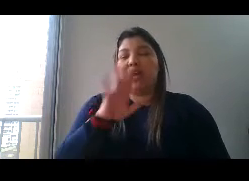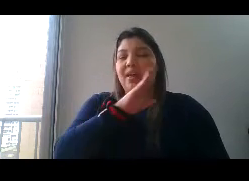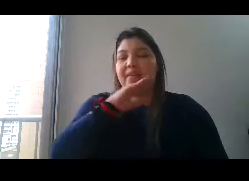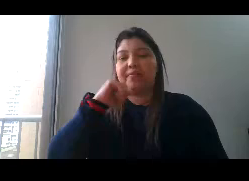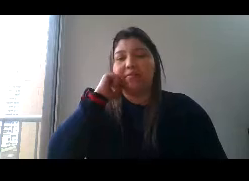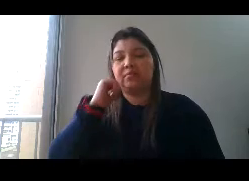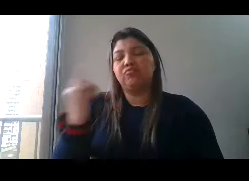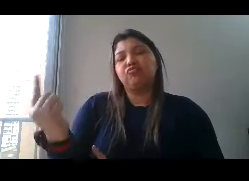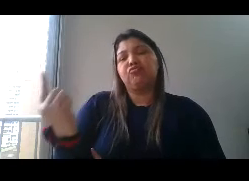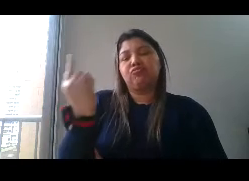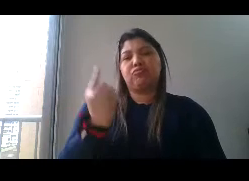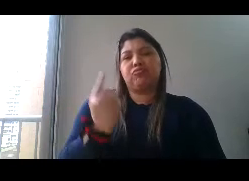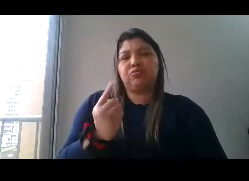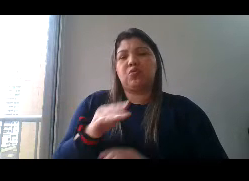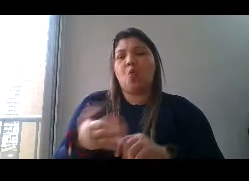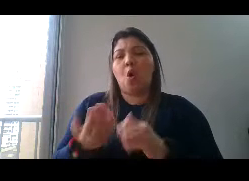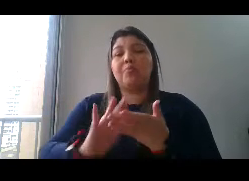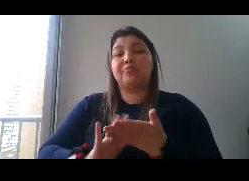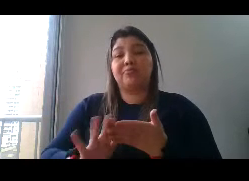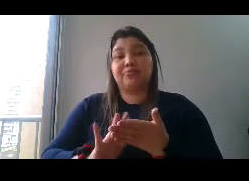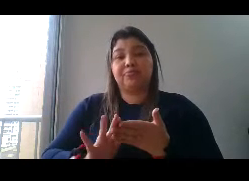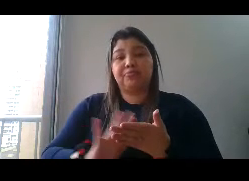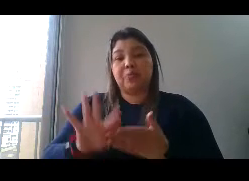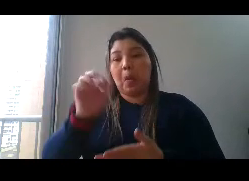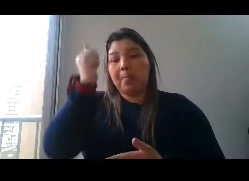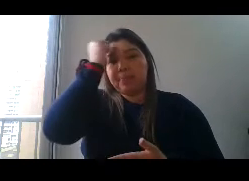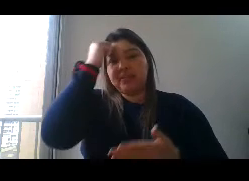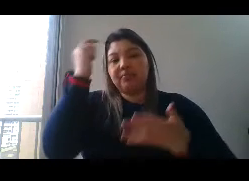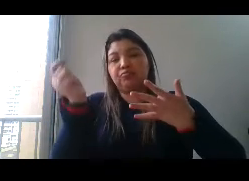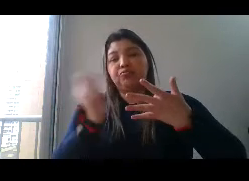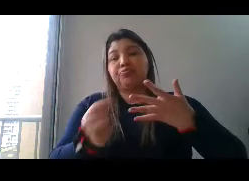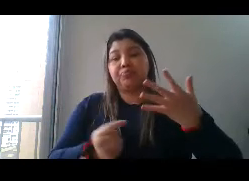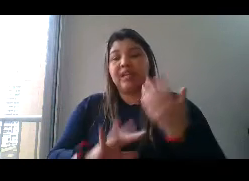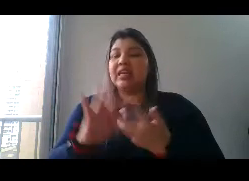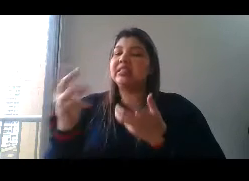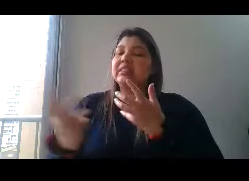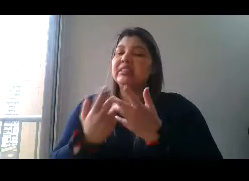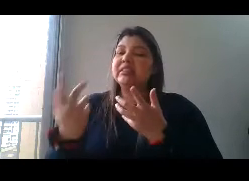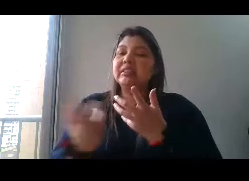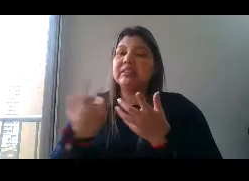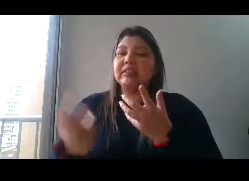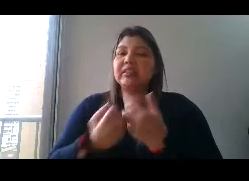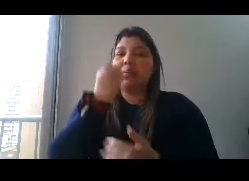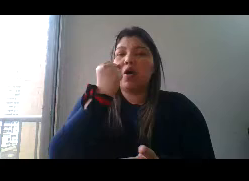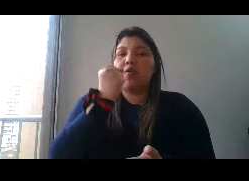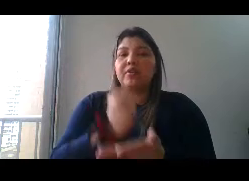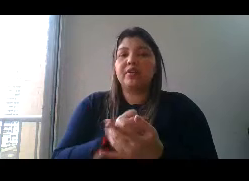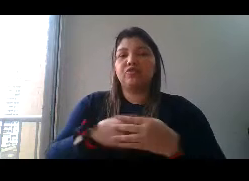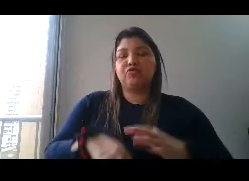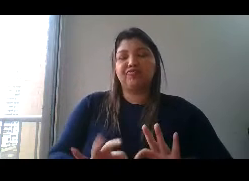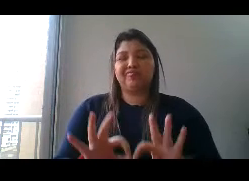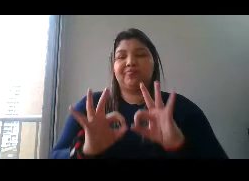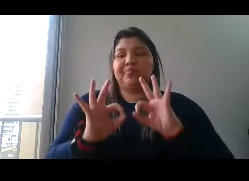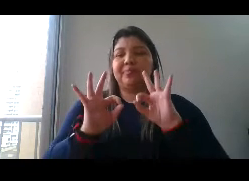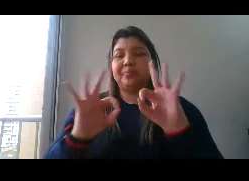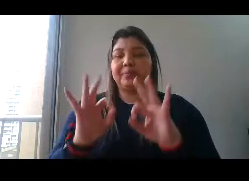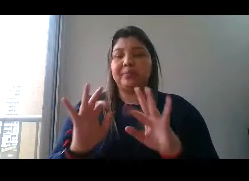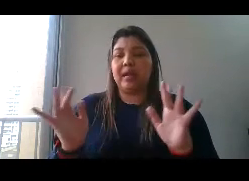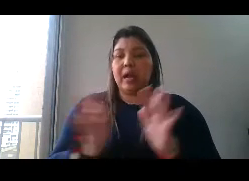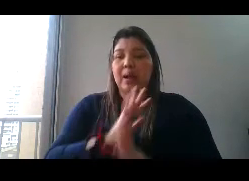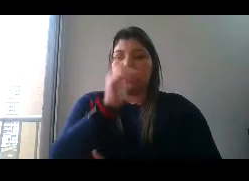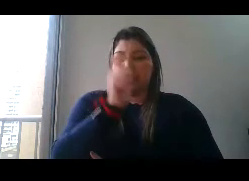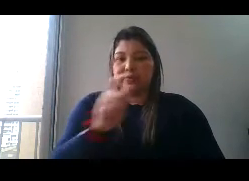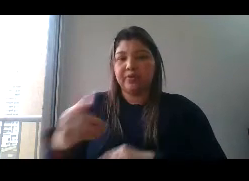esto está integrado en el sistema obligatorio de garantía de calidad. Entonces, aquí hablamos de los requisitos